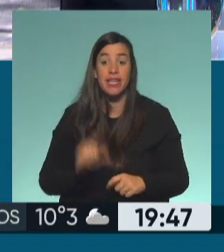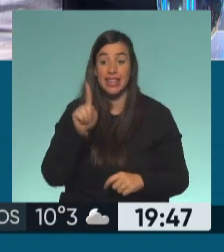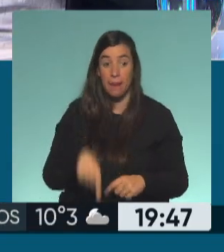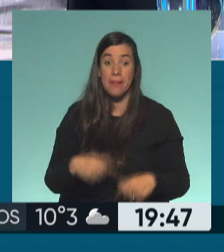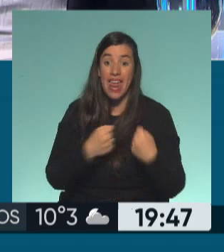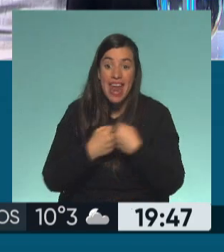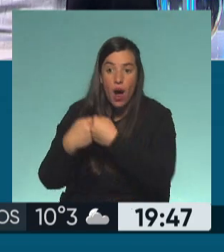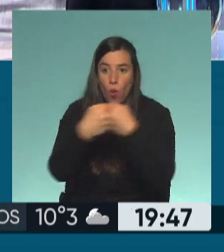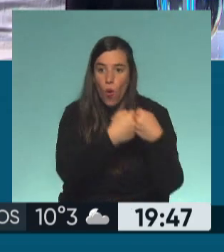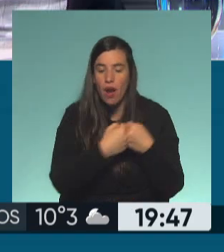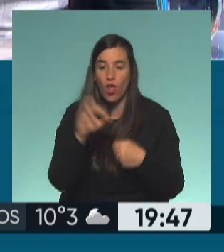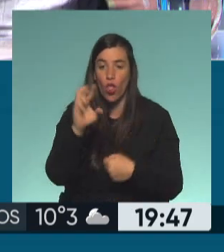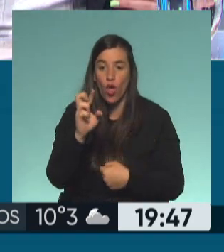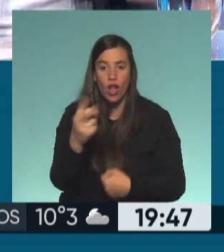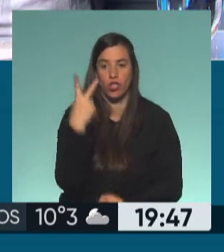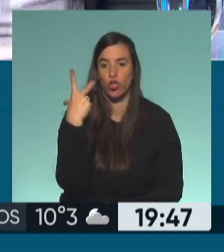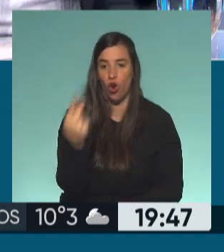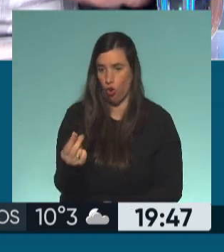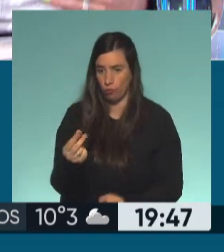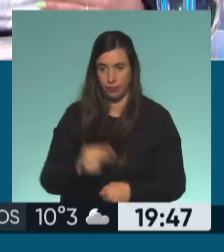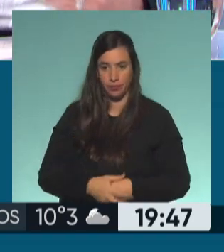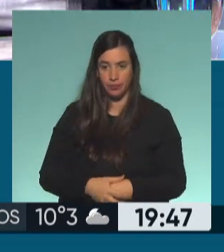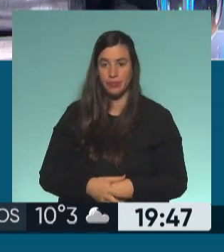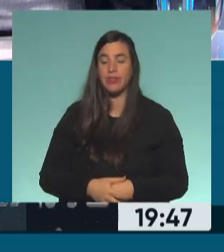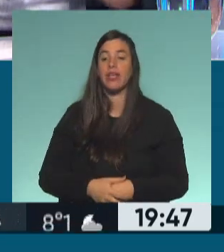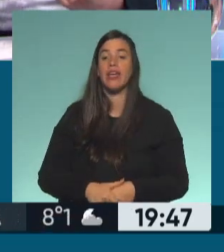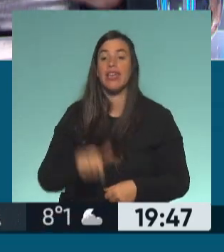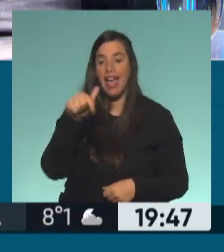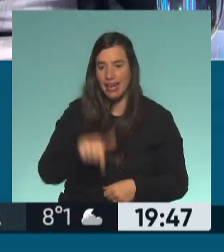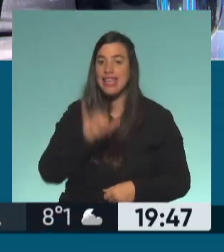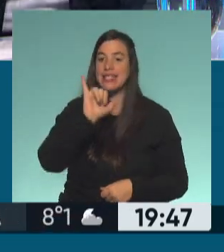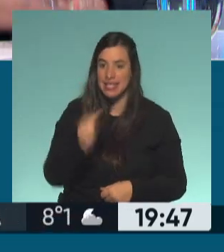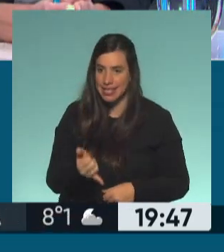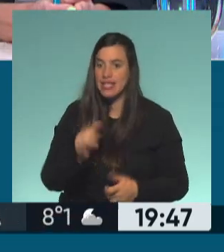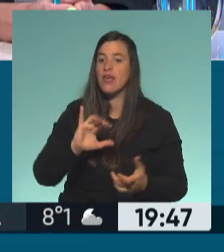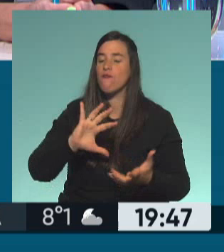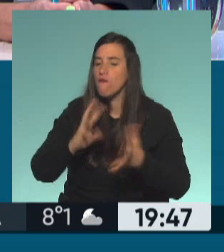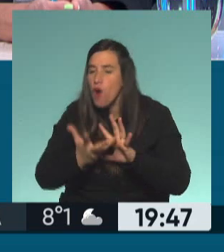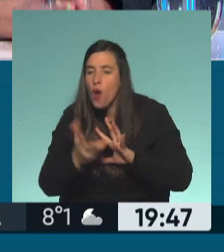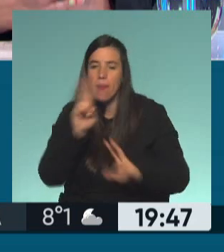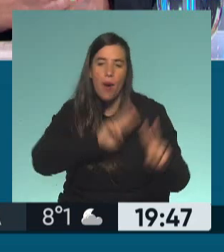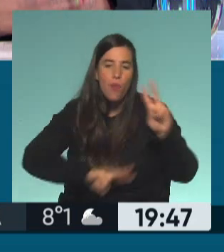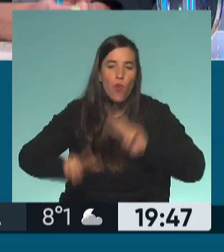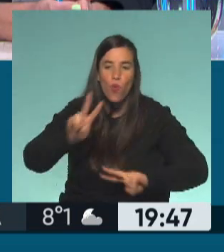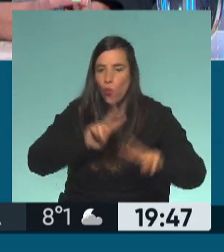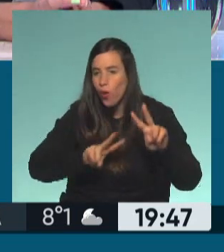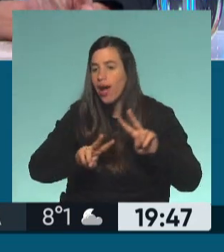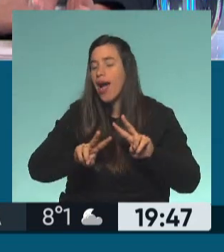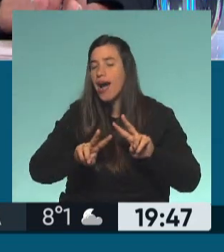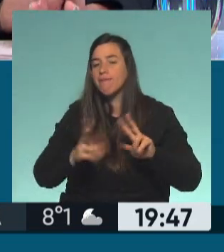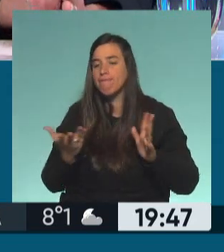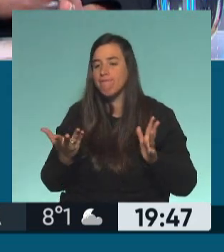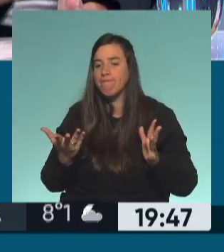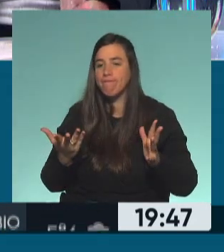todos, no dolarizar. Y aquí sí están buscando, y esto es lo que intentan comunicar desde Juntos por el Cambio, están buscando,